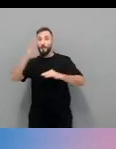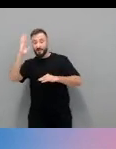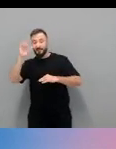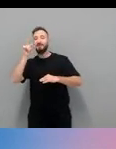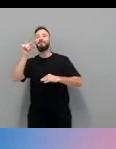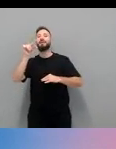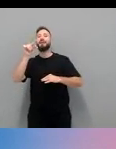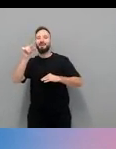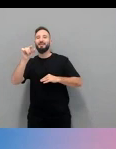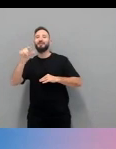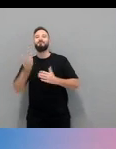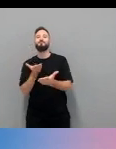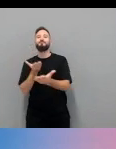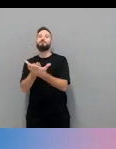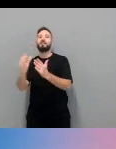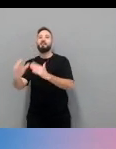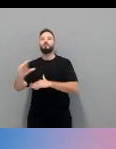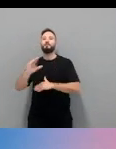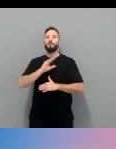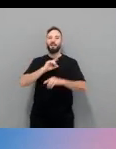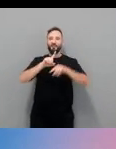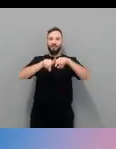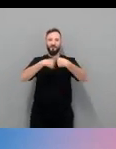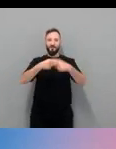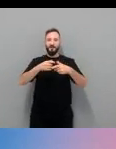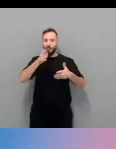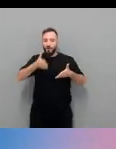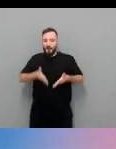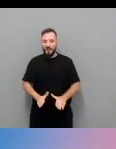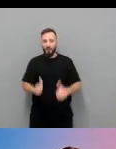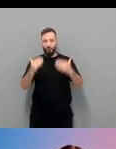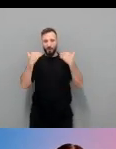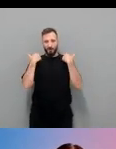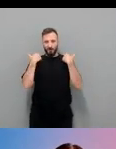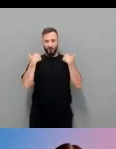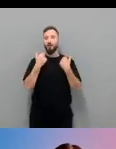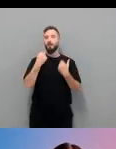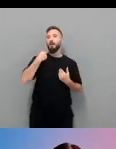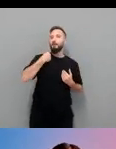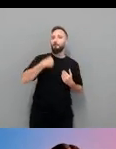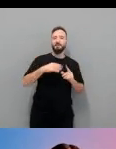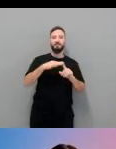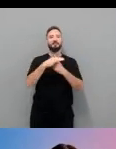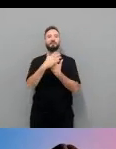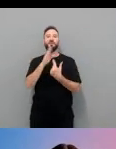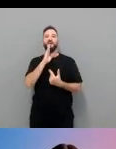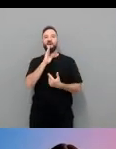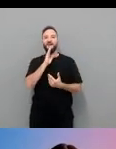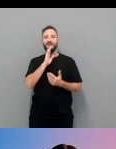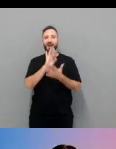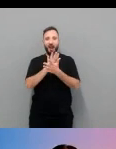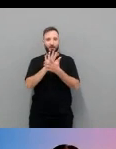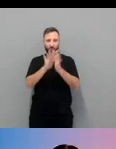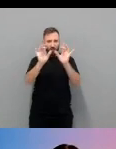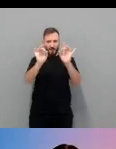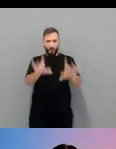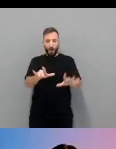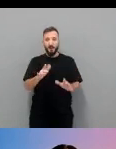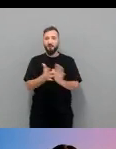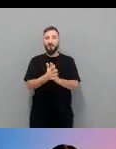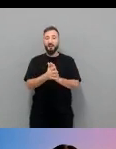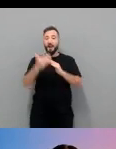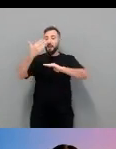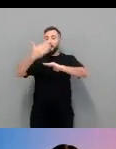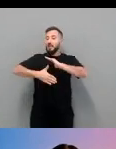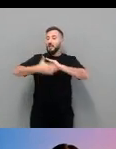puedo acogerme a la prestación familiar por hijo a cargo. Un poco en la misma situación que la anterior, no se tiene en cuenta el límite de